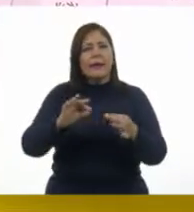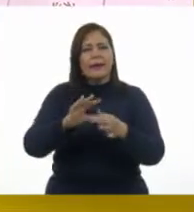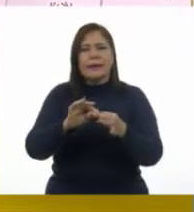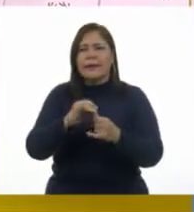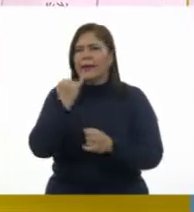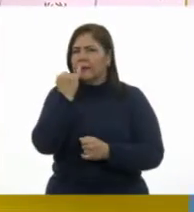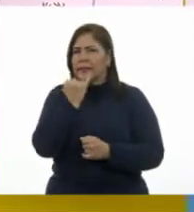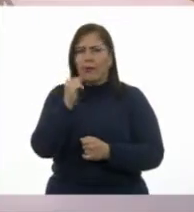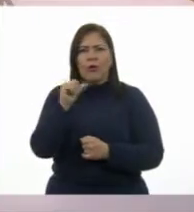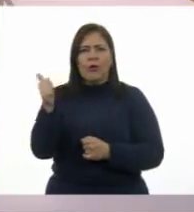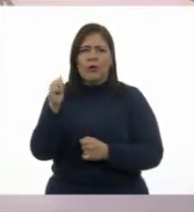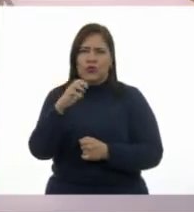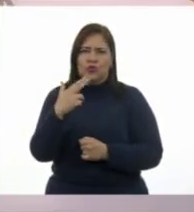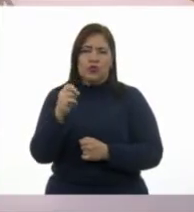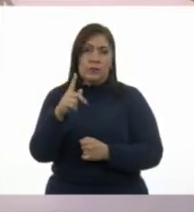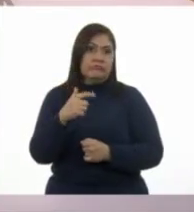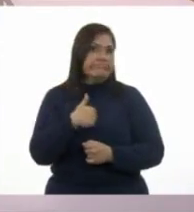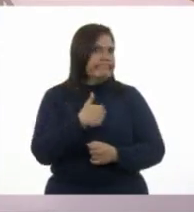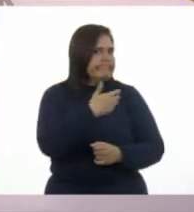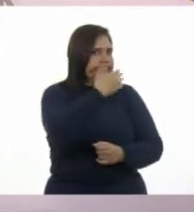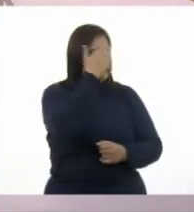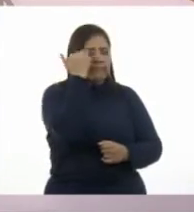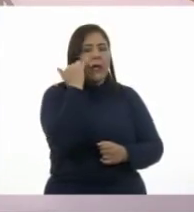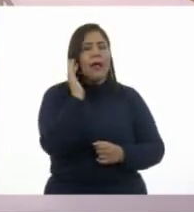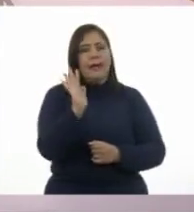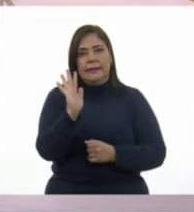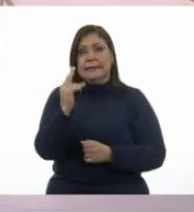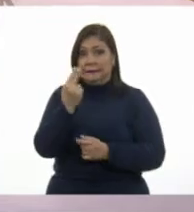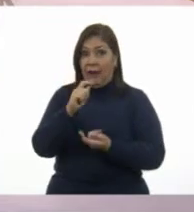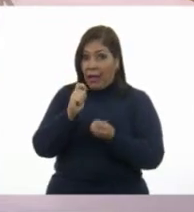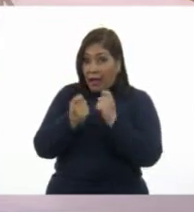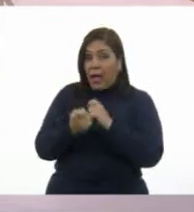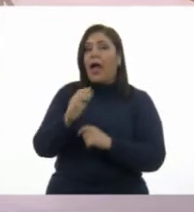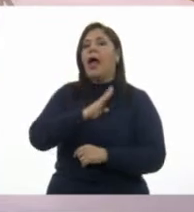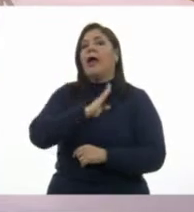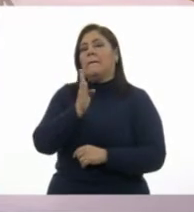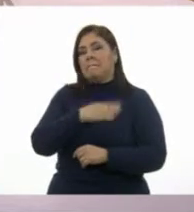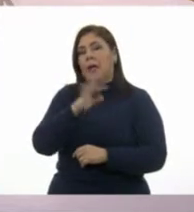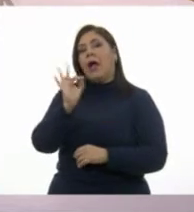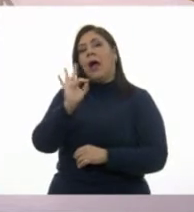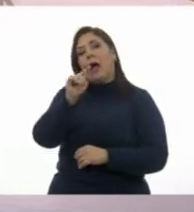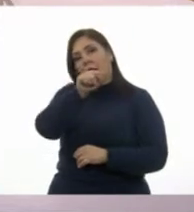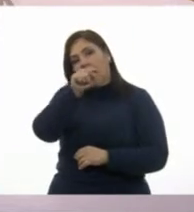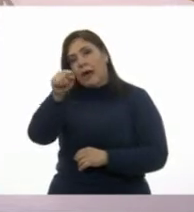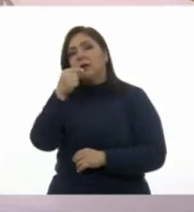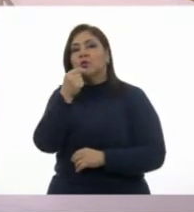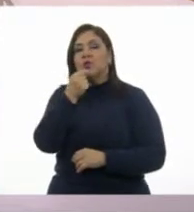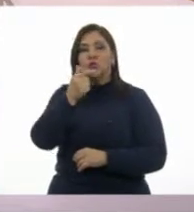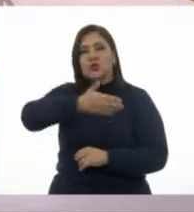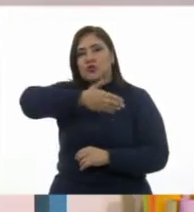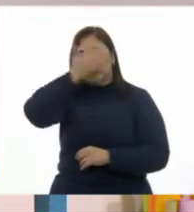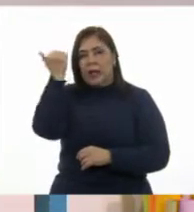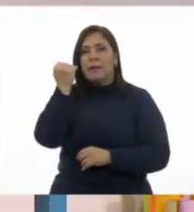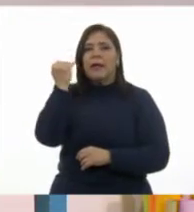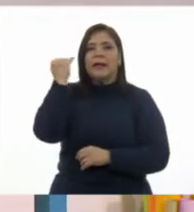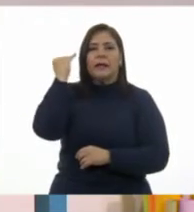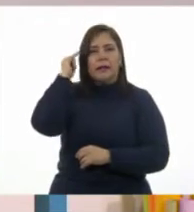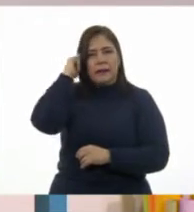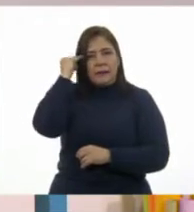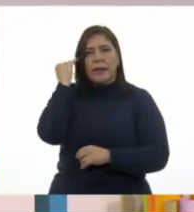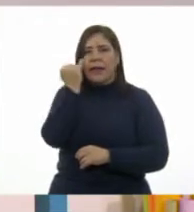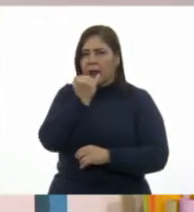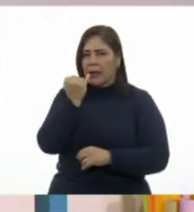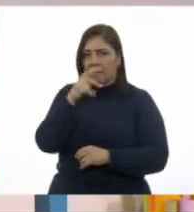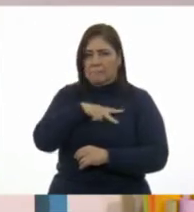No lo sé, maestra. Tendré que decirlo también en español. Claro. Para que aquellos niños que no hablan la lengua indígena que yo,